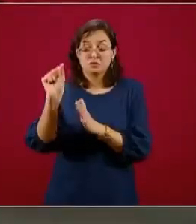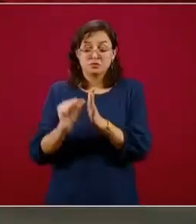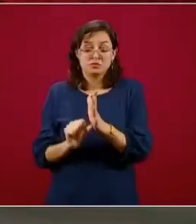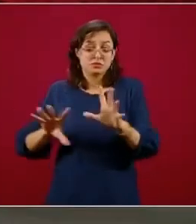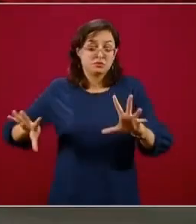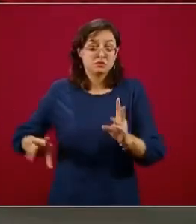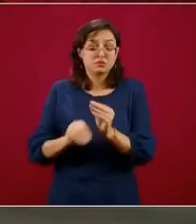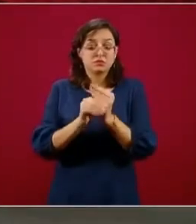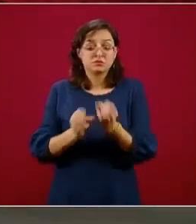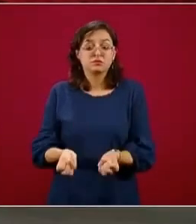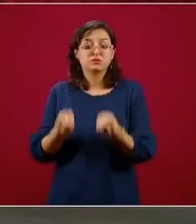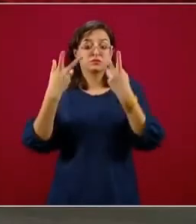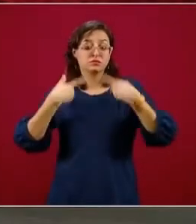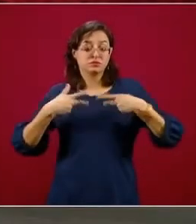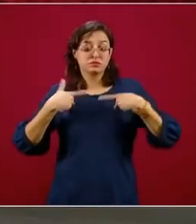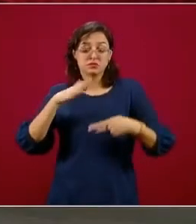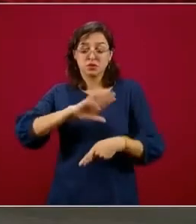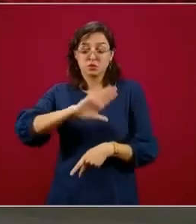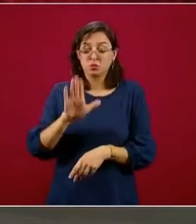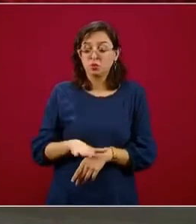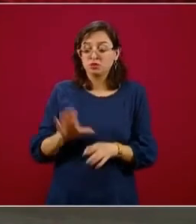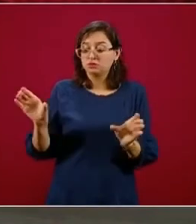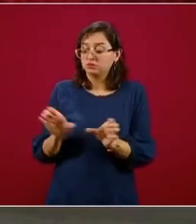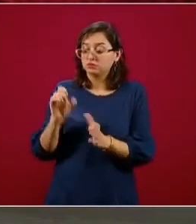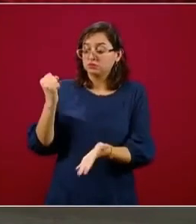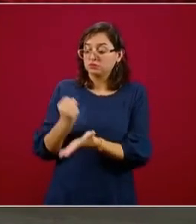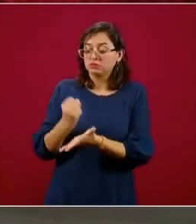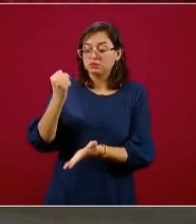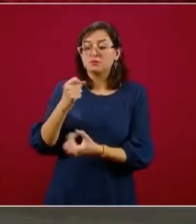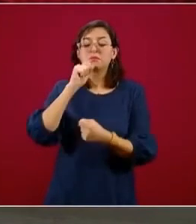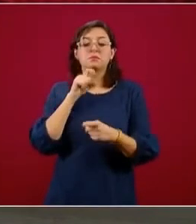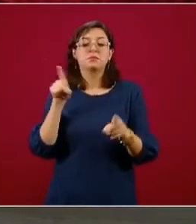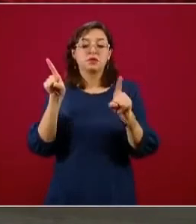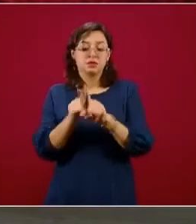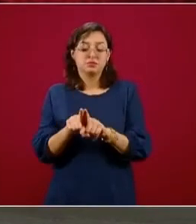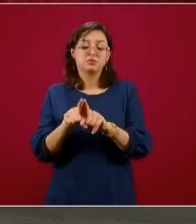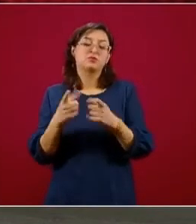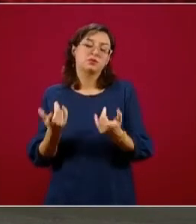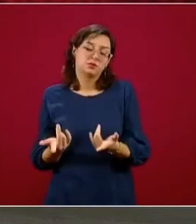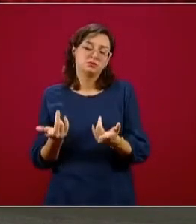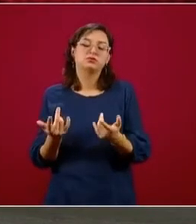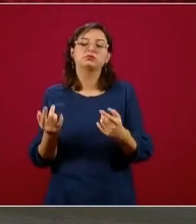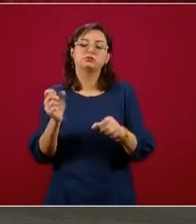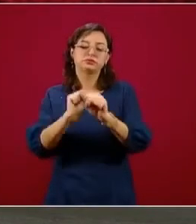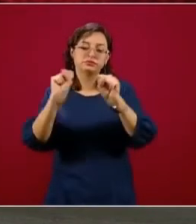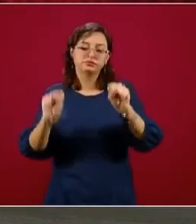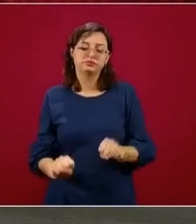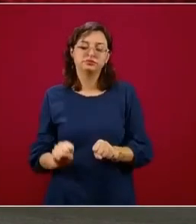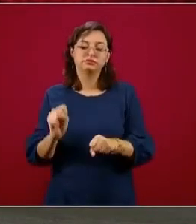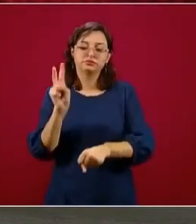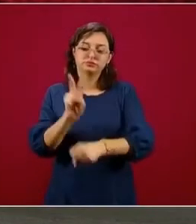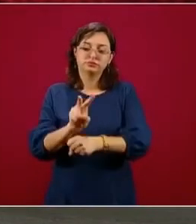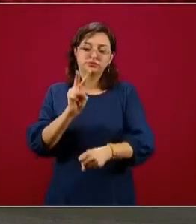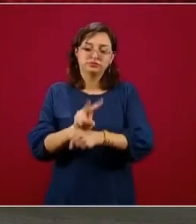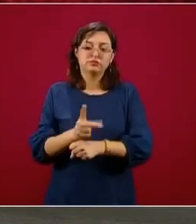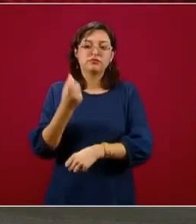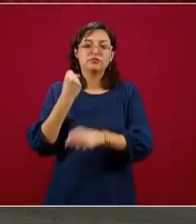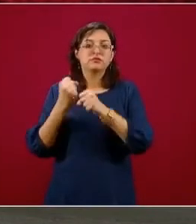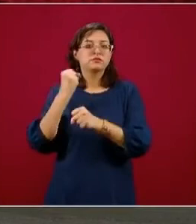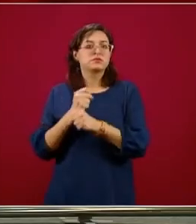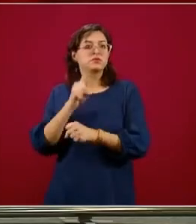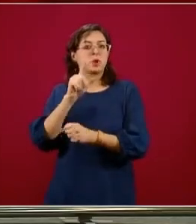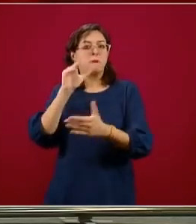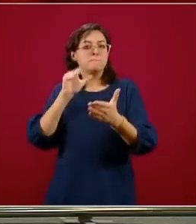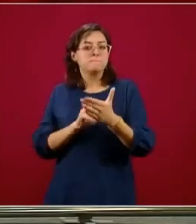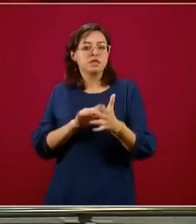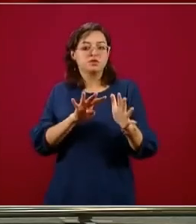de los certificados de defunción y de información a un sistema de vigilancia epidemiológica que se estableció desde 1995, que se